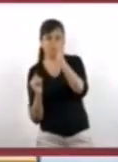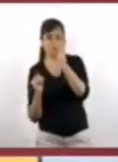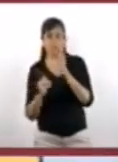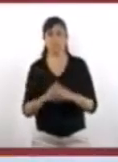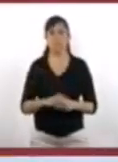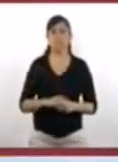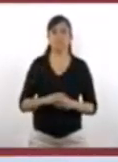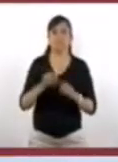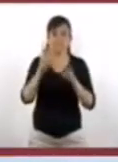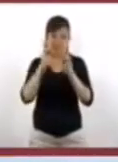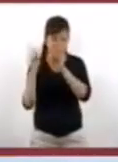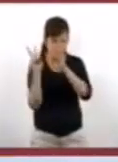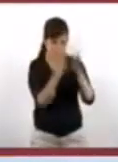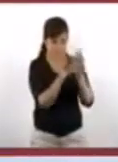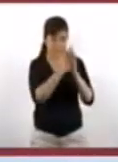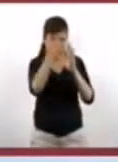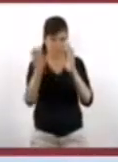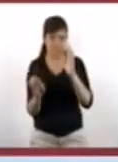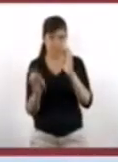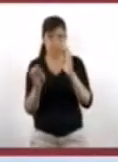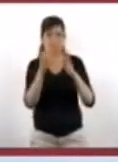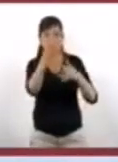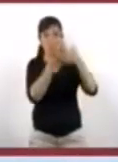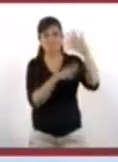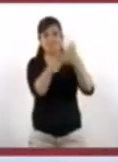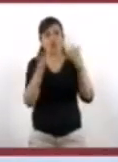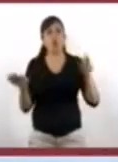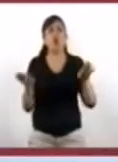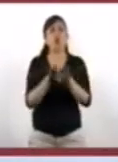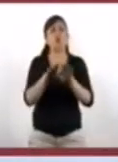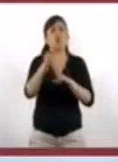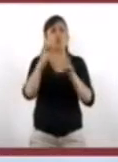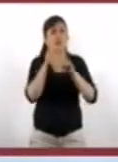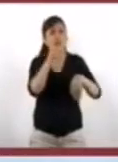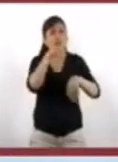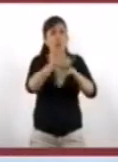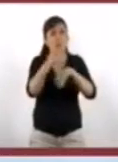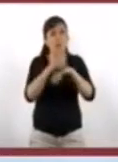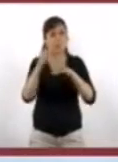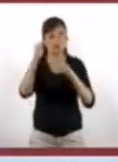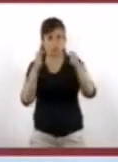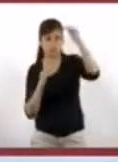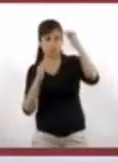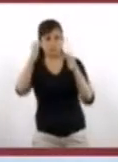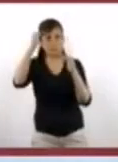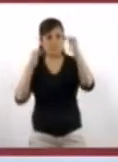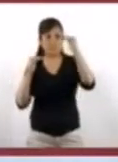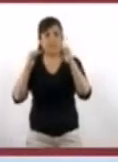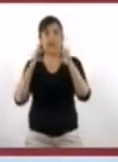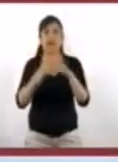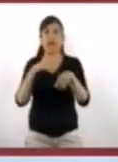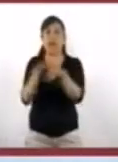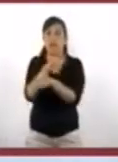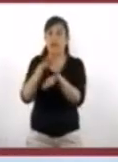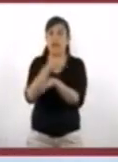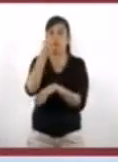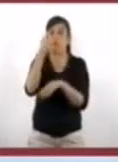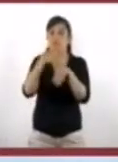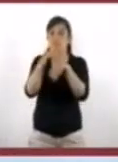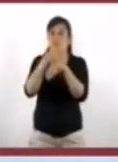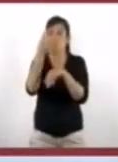cantidad. Observa en el siguiente ejemplo cómo se altera el valor de la media conforme varían los